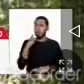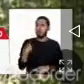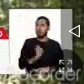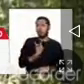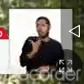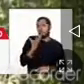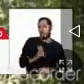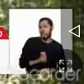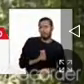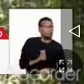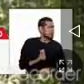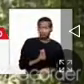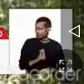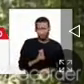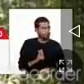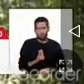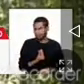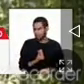menos.